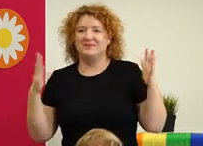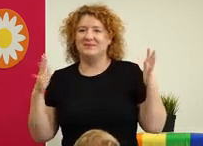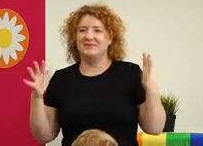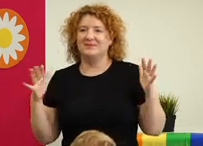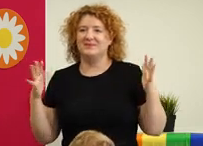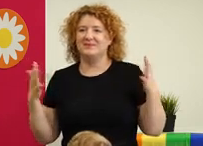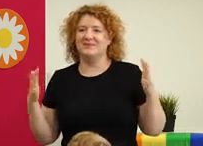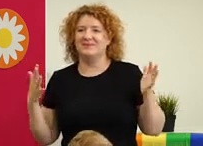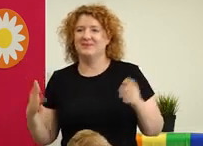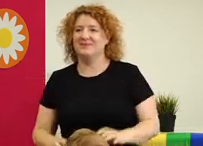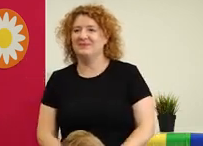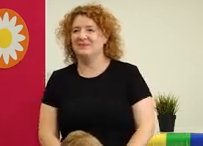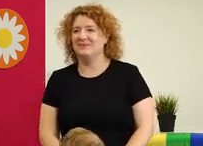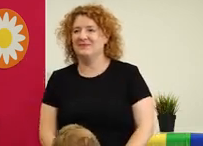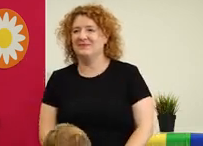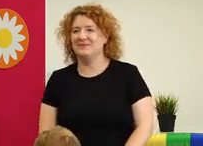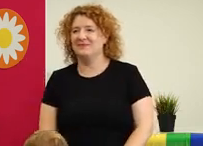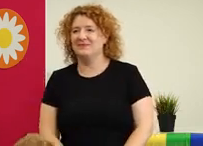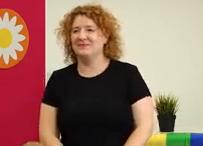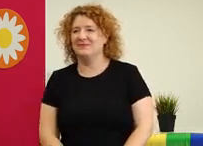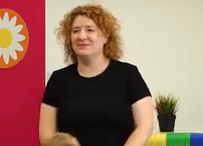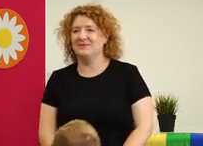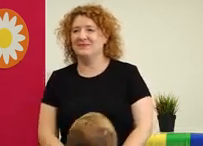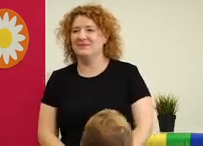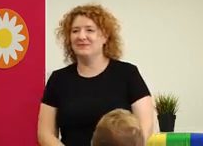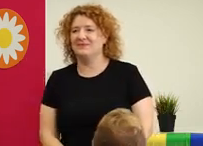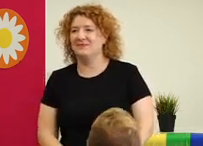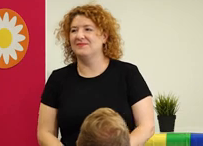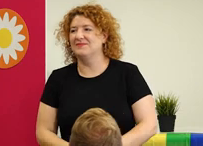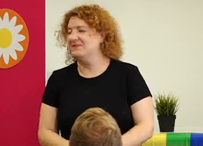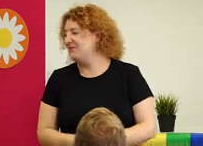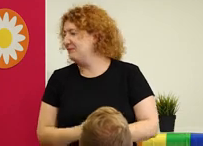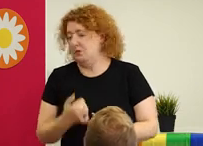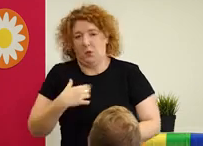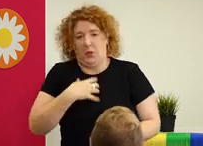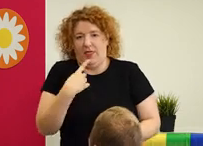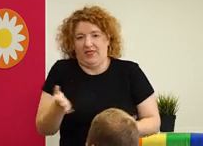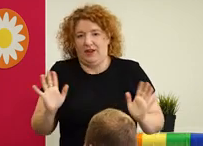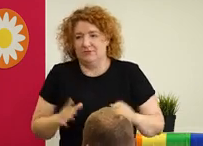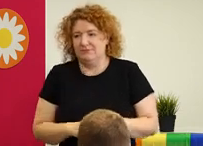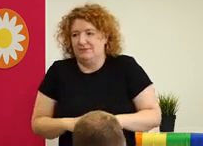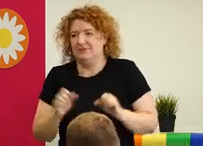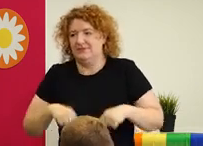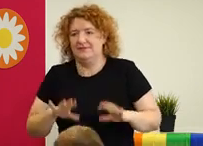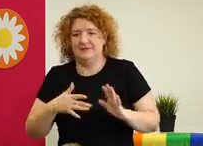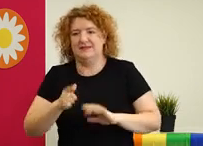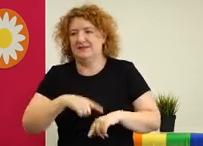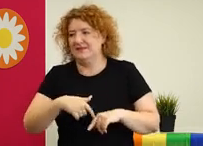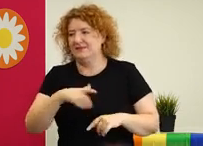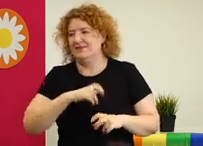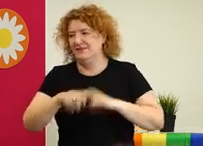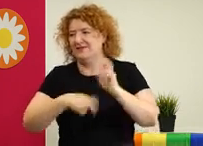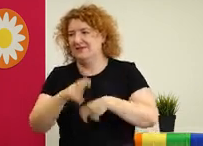Es que aún estamos en ello, ¿no? Aún hay tiempo. Pero bueno, dicho, tengo que decirlo, no puedo decirlo. Así que bueno, me dijeron, dice lo que